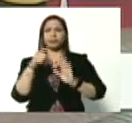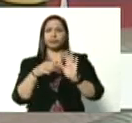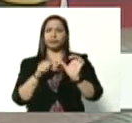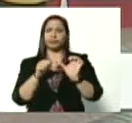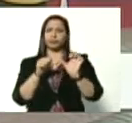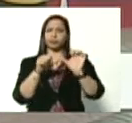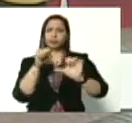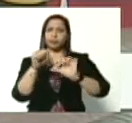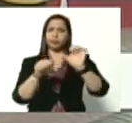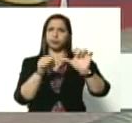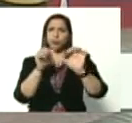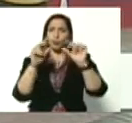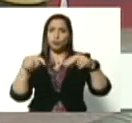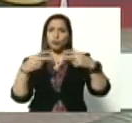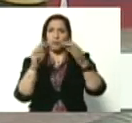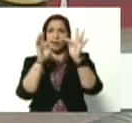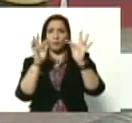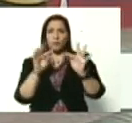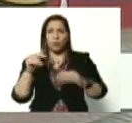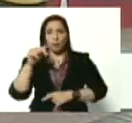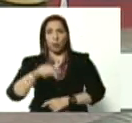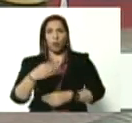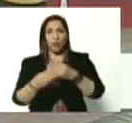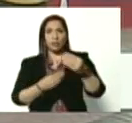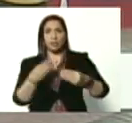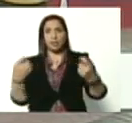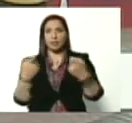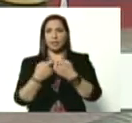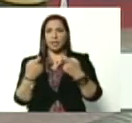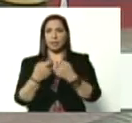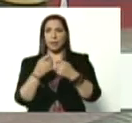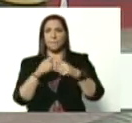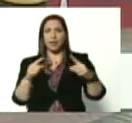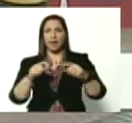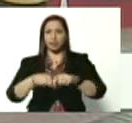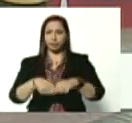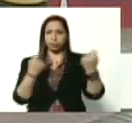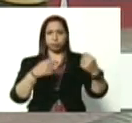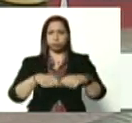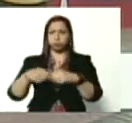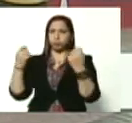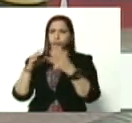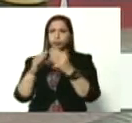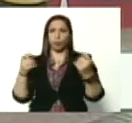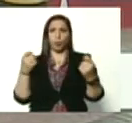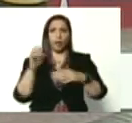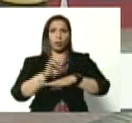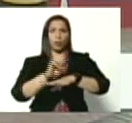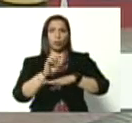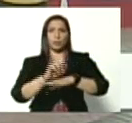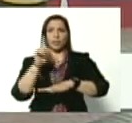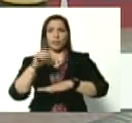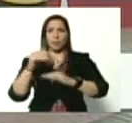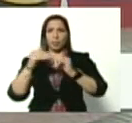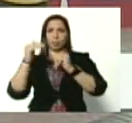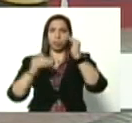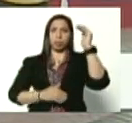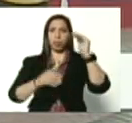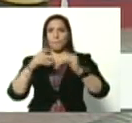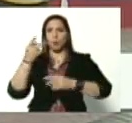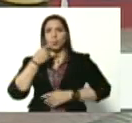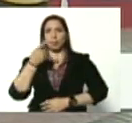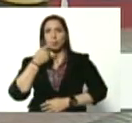es la nueva modalidad hoy de hacer la guerra para quebrar todas nuestras economías desestabilizar políticamente